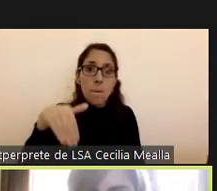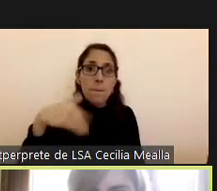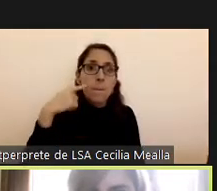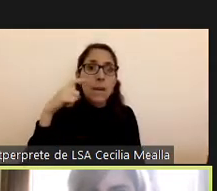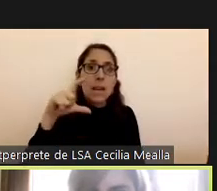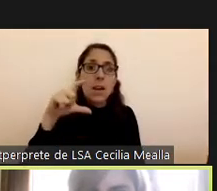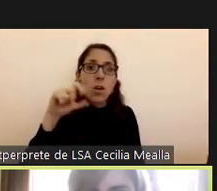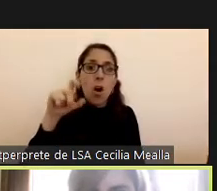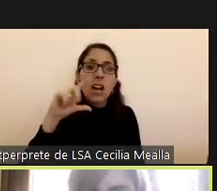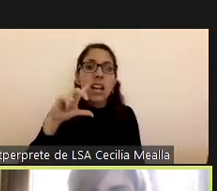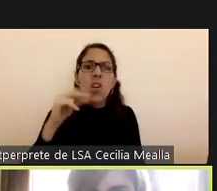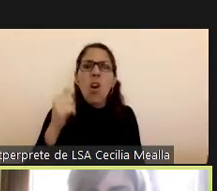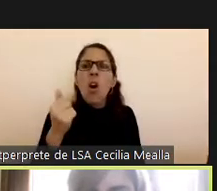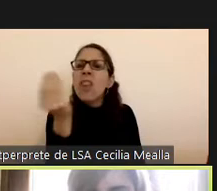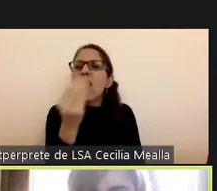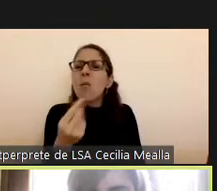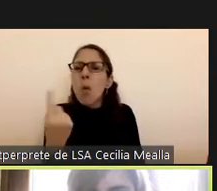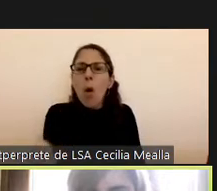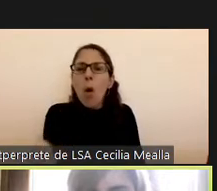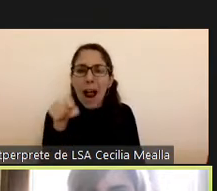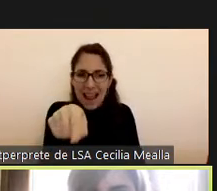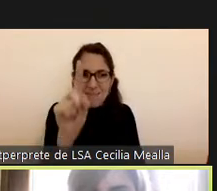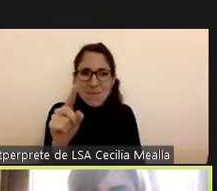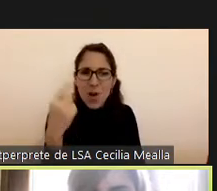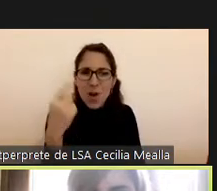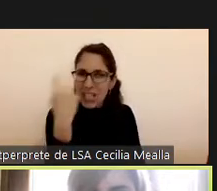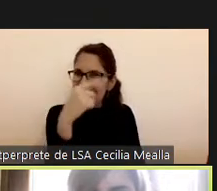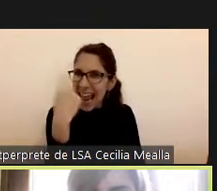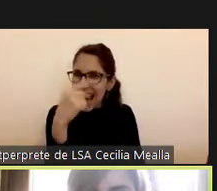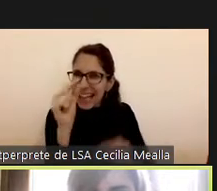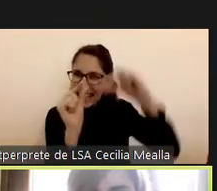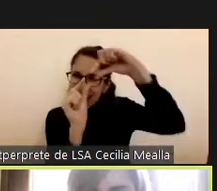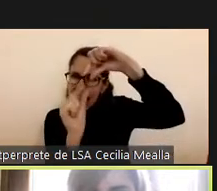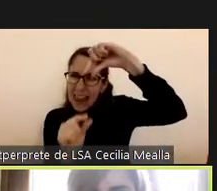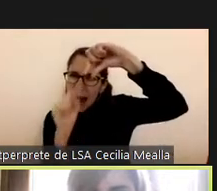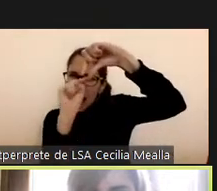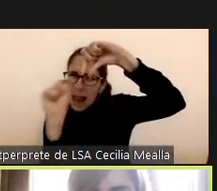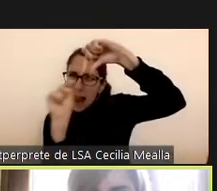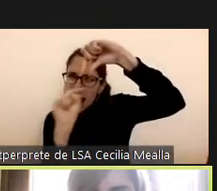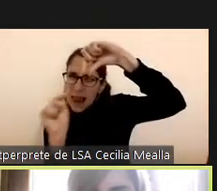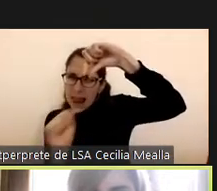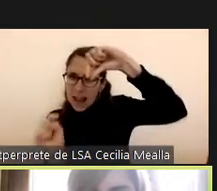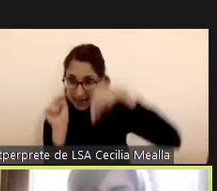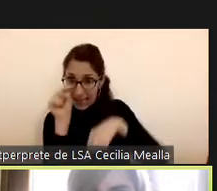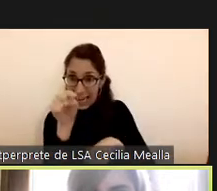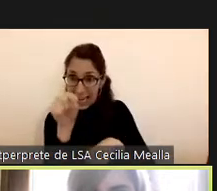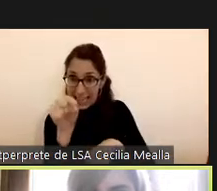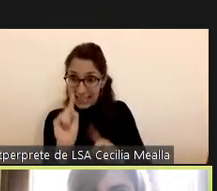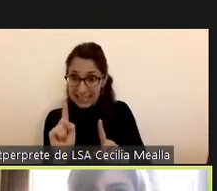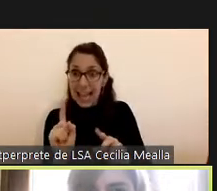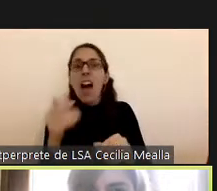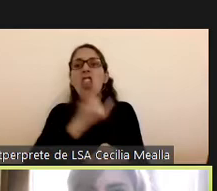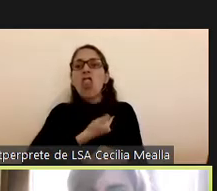por por este dibujito, este esquema, ¿no es cierto? Estaría en la pared. Esto no lo tienen las